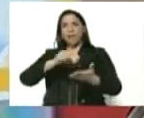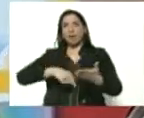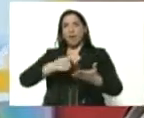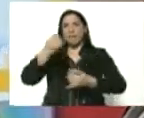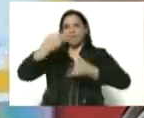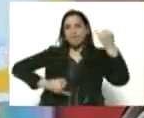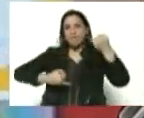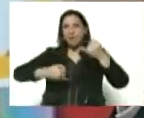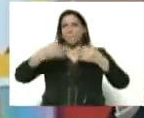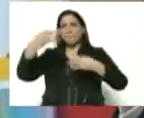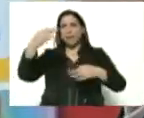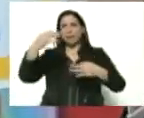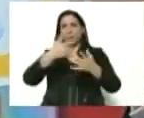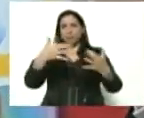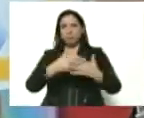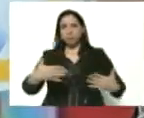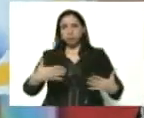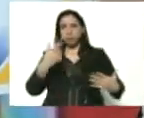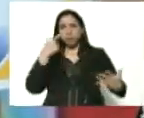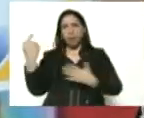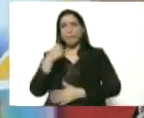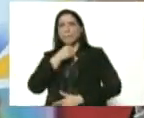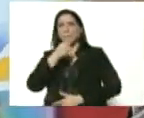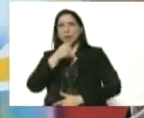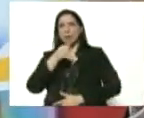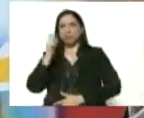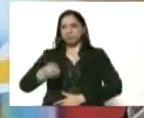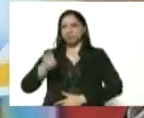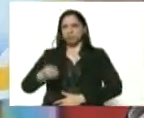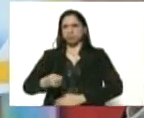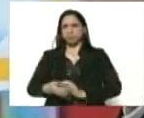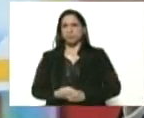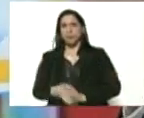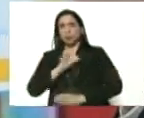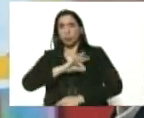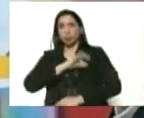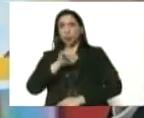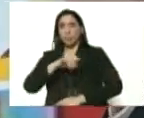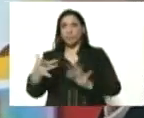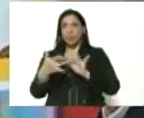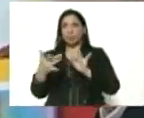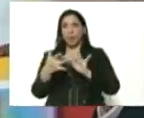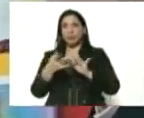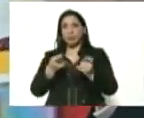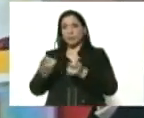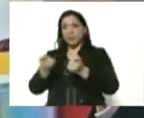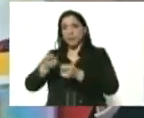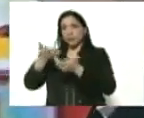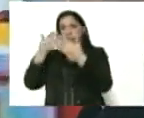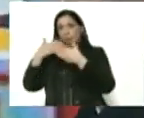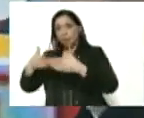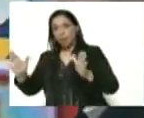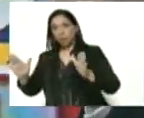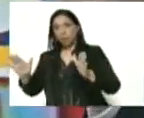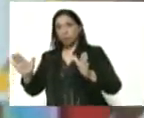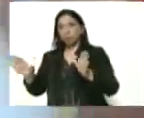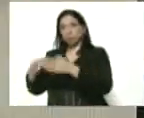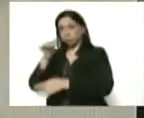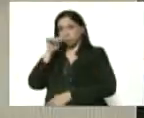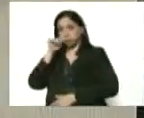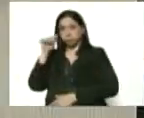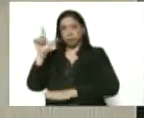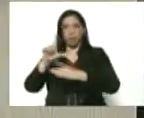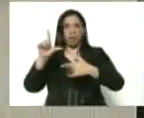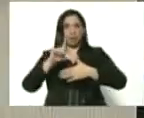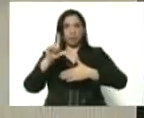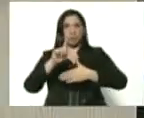en la página presentada hoy, es un penalista socio de Retureta y Guasén que está al servicio de narcos latinoamericanos, publicado en la tabla